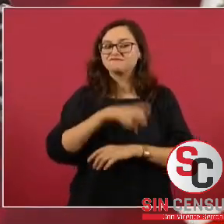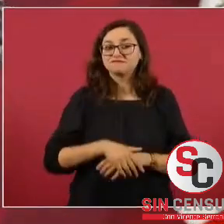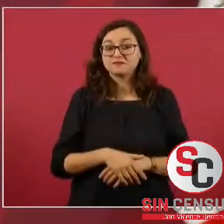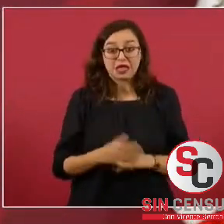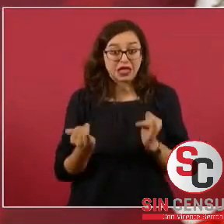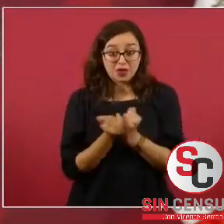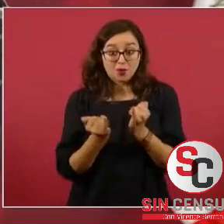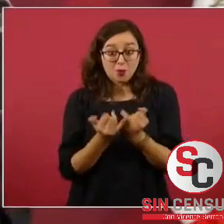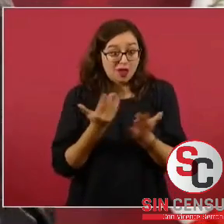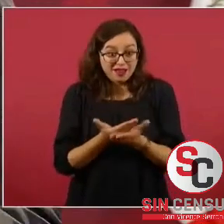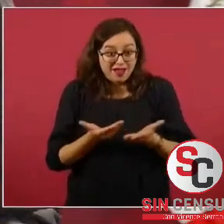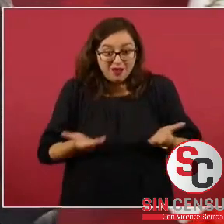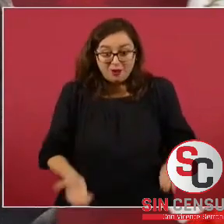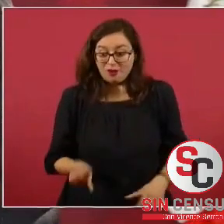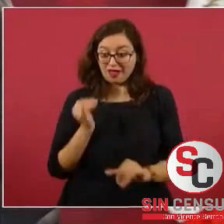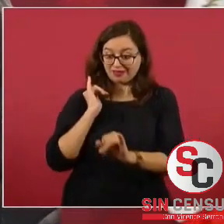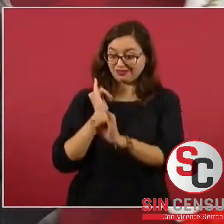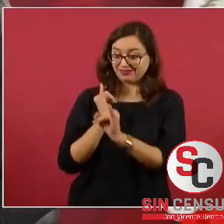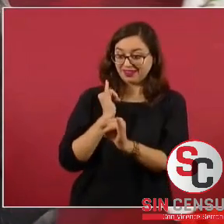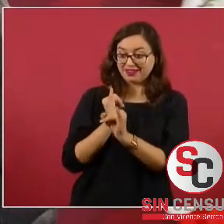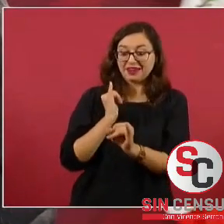donde hay negocio,